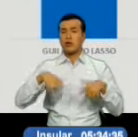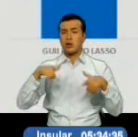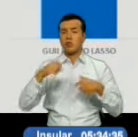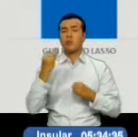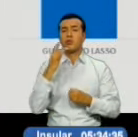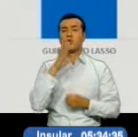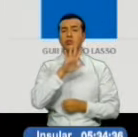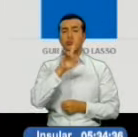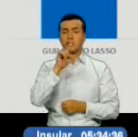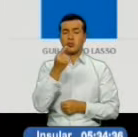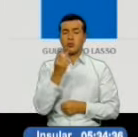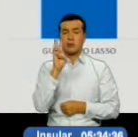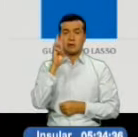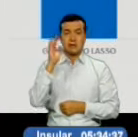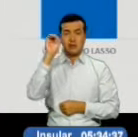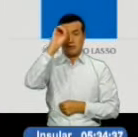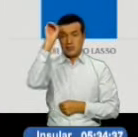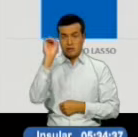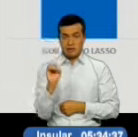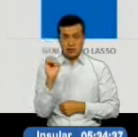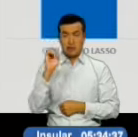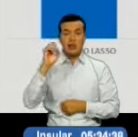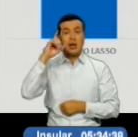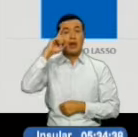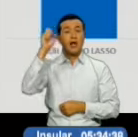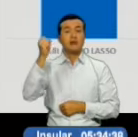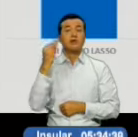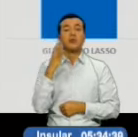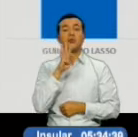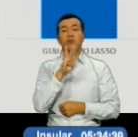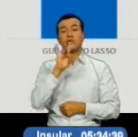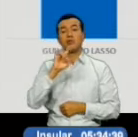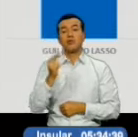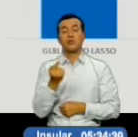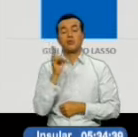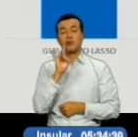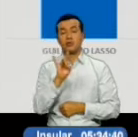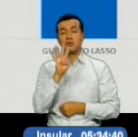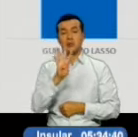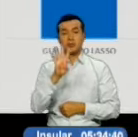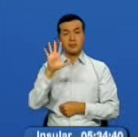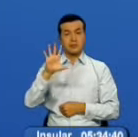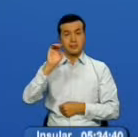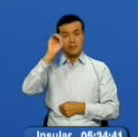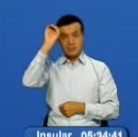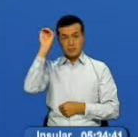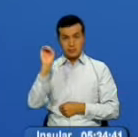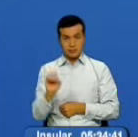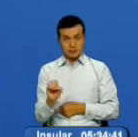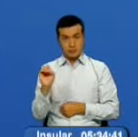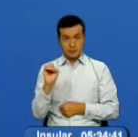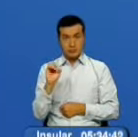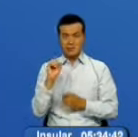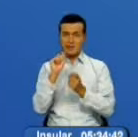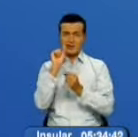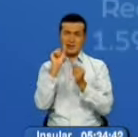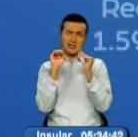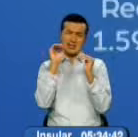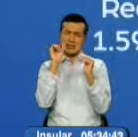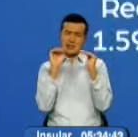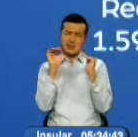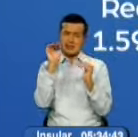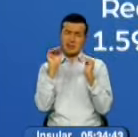el 51,16% y a Lasso Páez con el 48,84%. Esta modificación porcentual